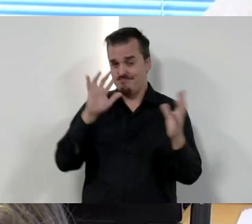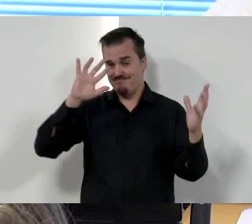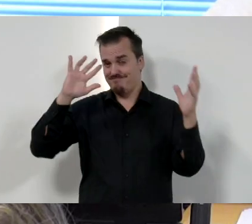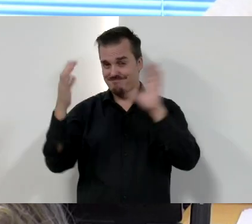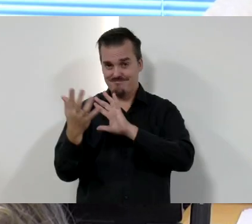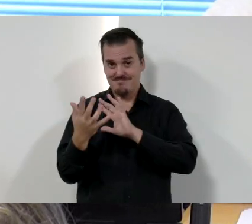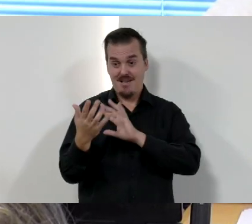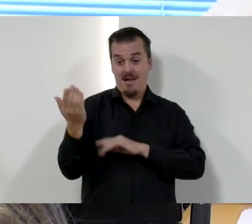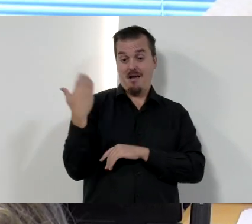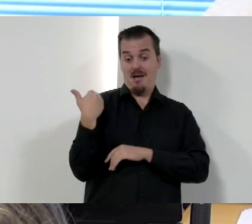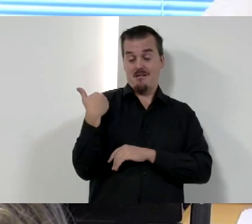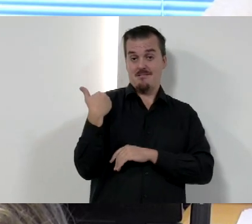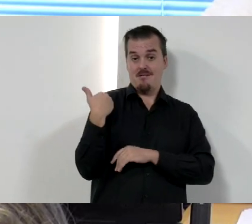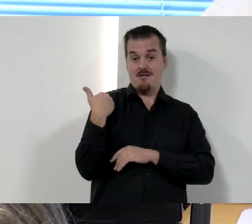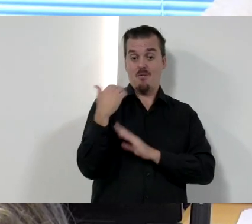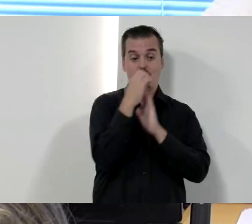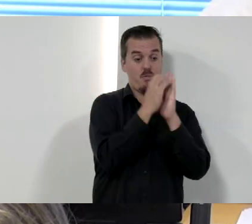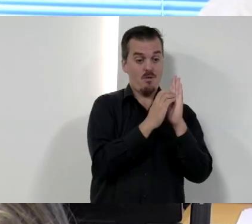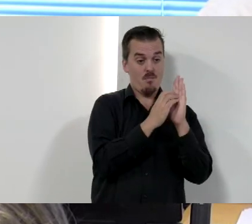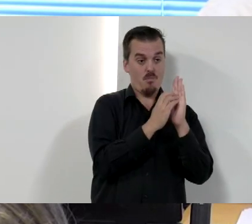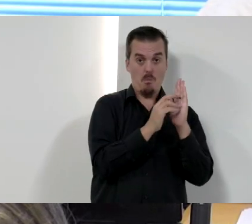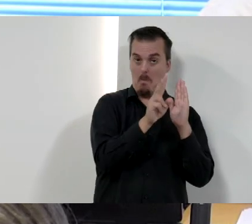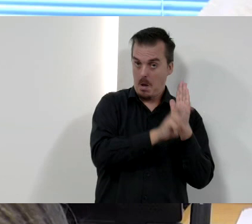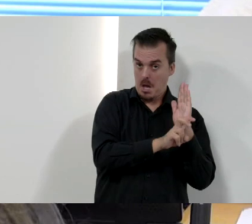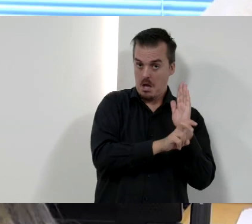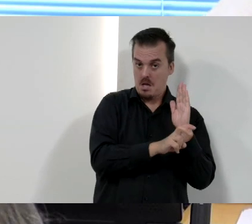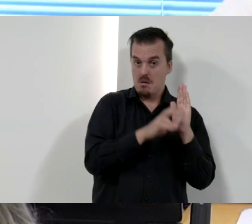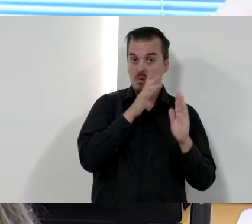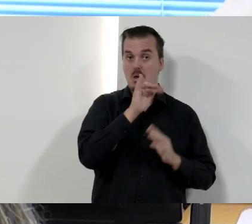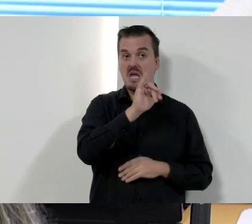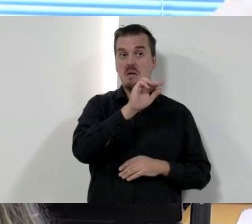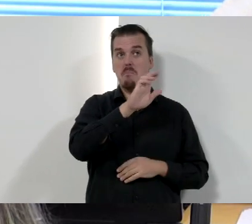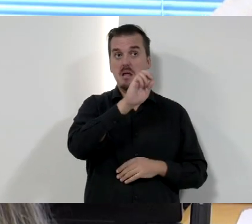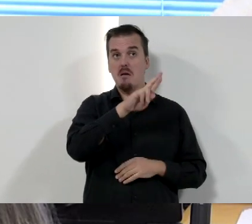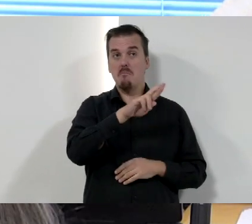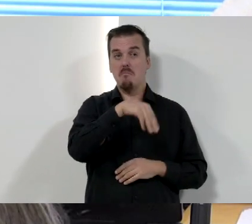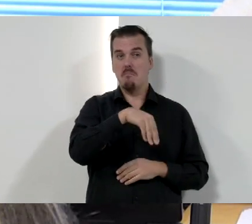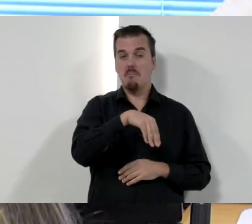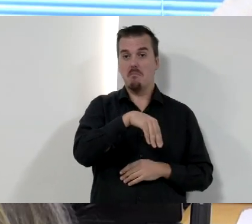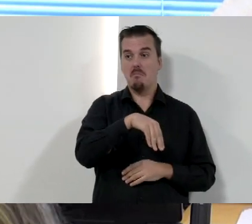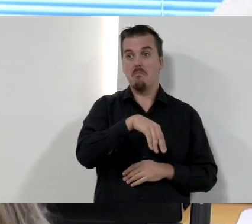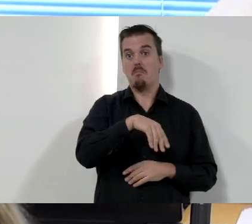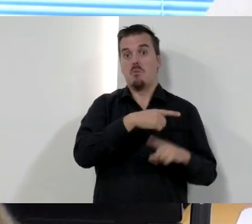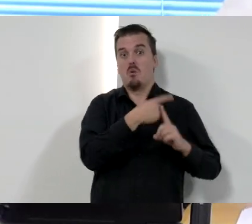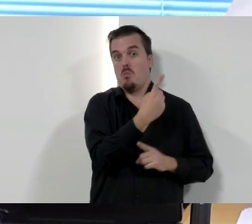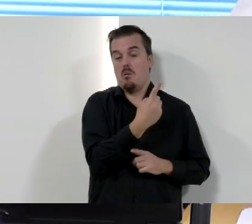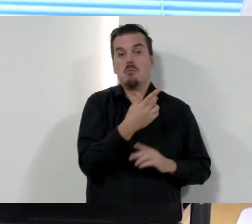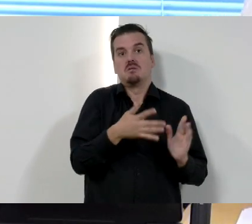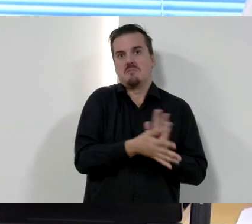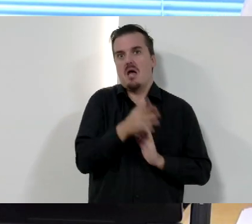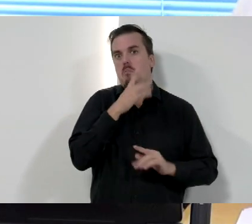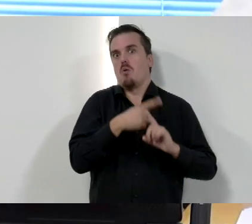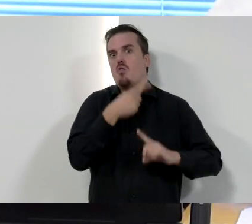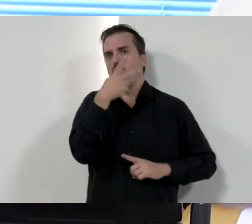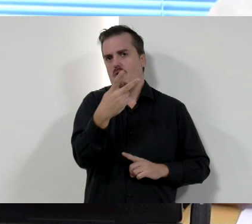para entonces valía una bonificación para una vez el IPREM, pues a lo mejor ahora hay que subirla a dos. Y hay